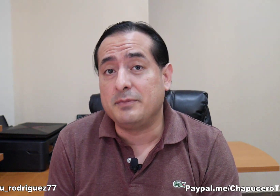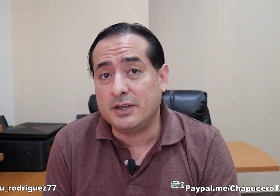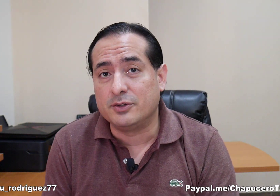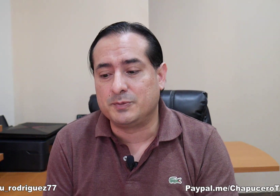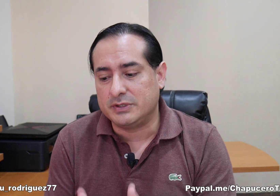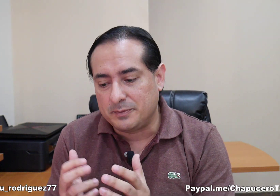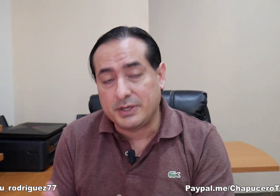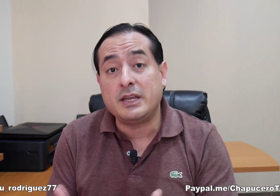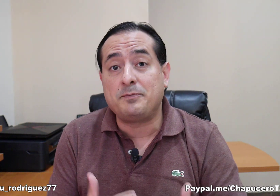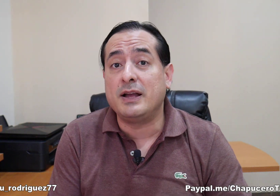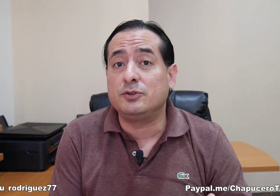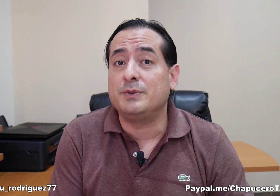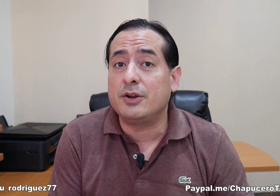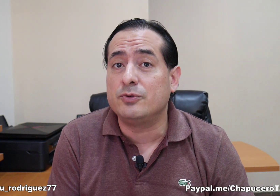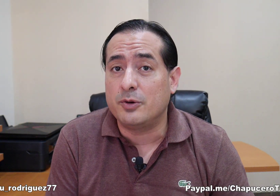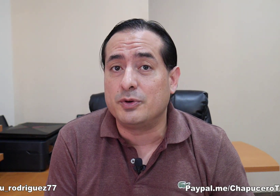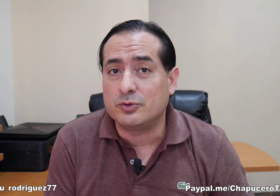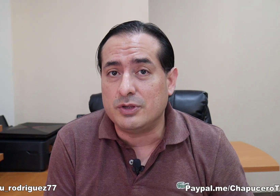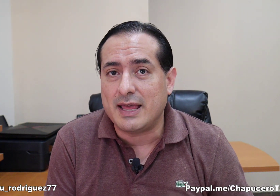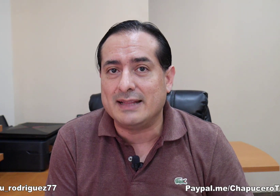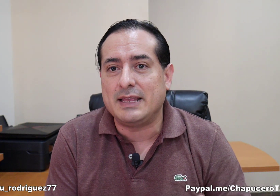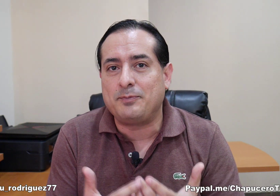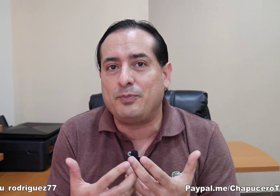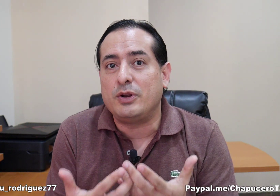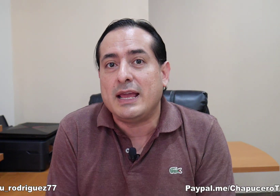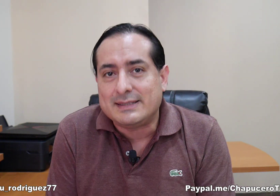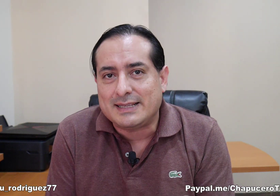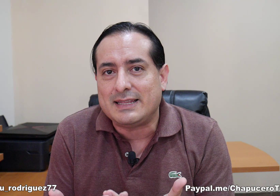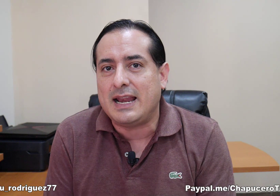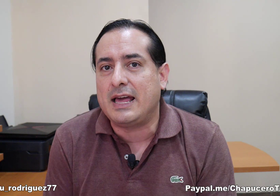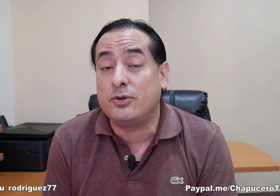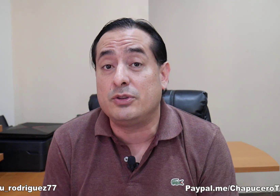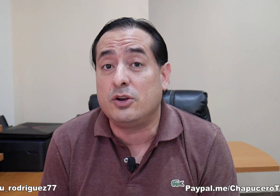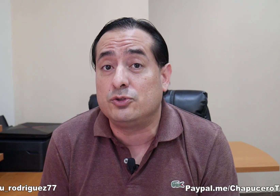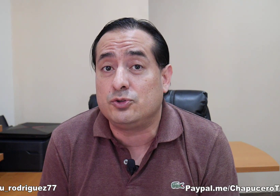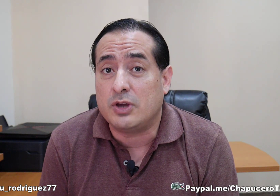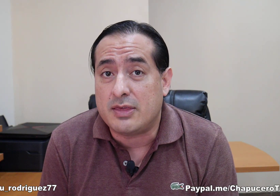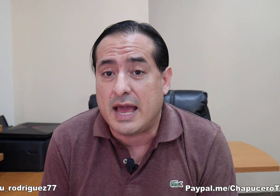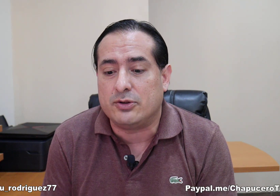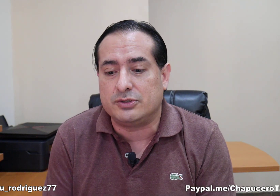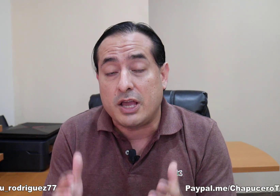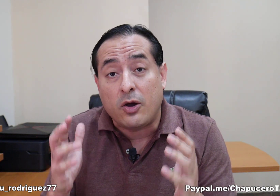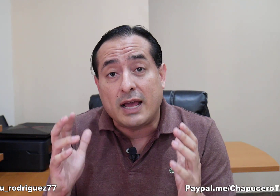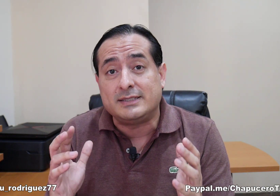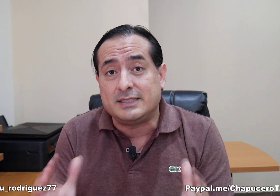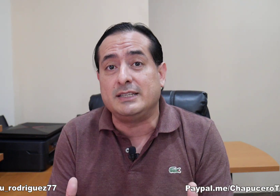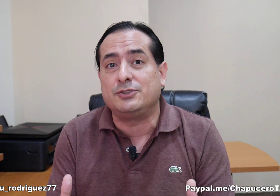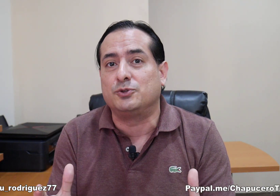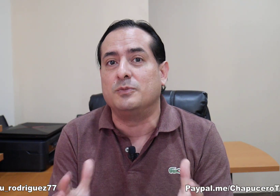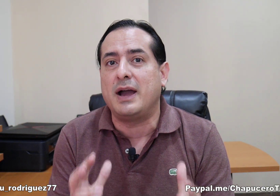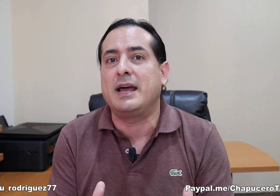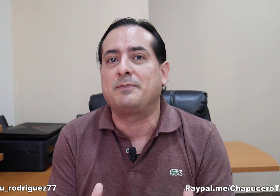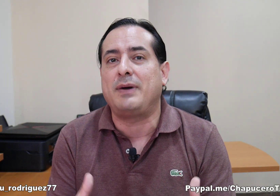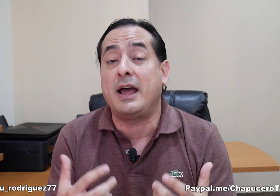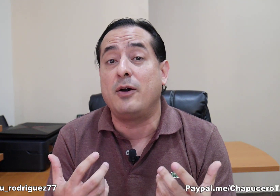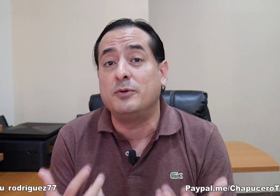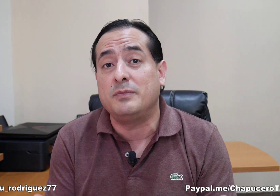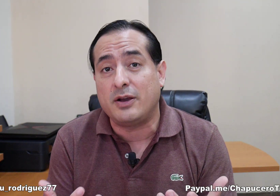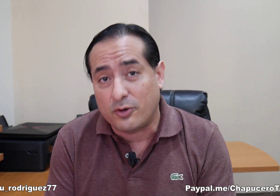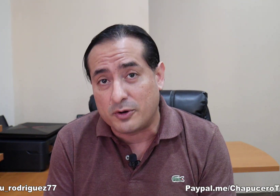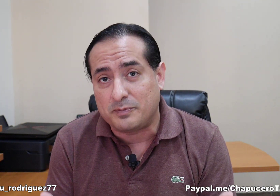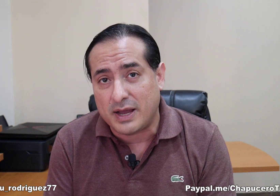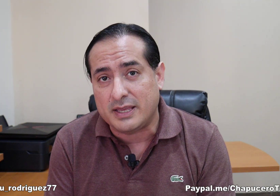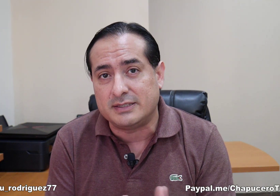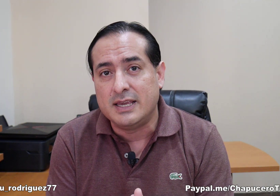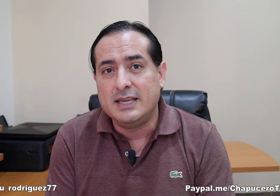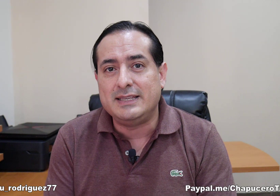Hola, ¿qué tal amigos? Pues el PRI y el PAN tuvieron una oportunidad de ponerse del lado de los ciudadanos, de ahora sí sumar para un